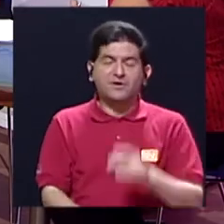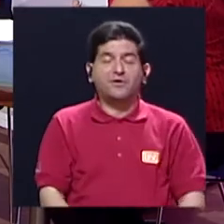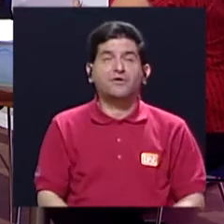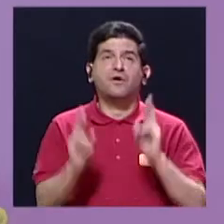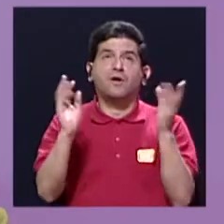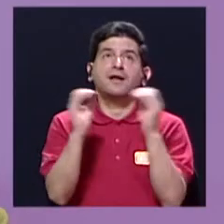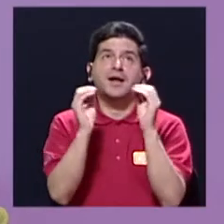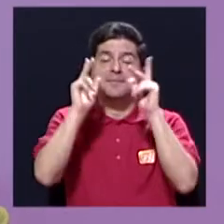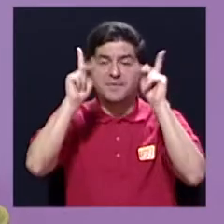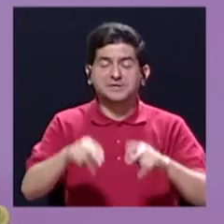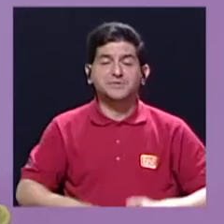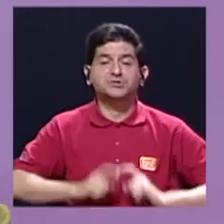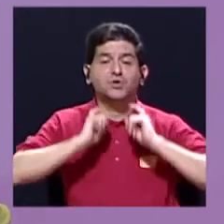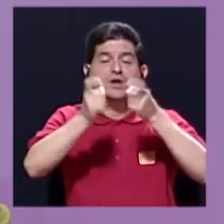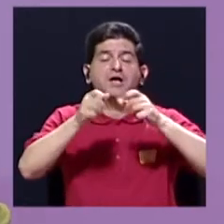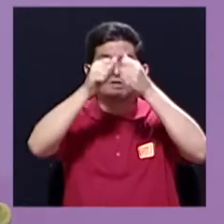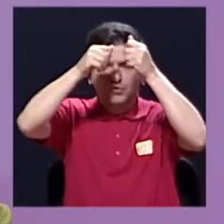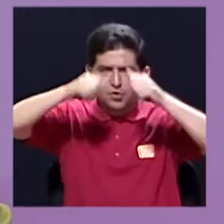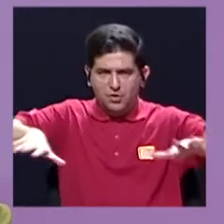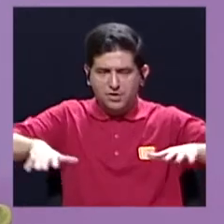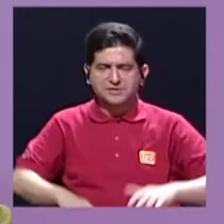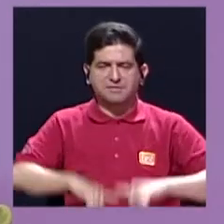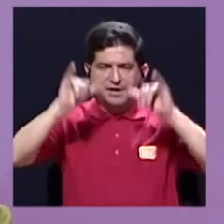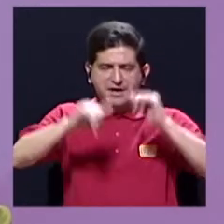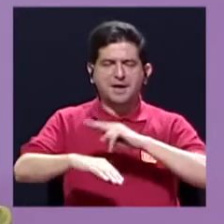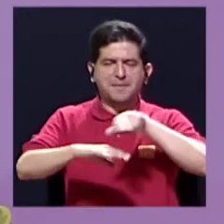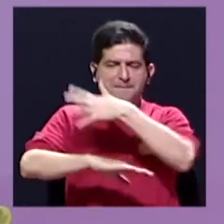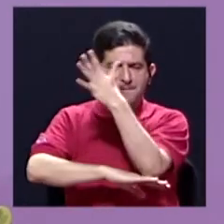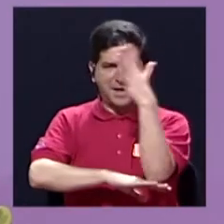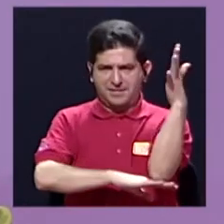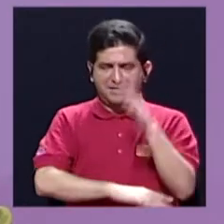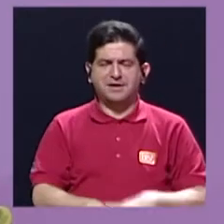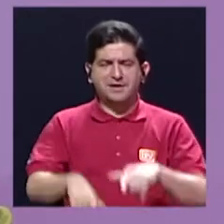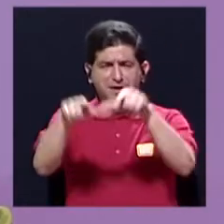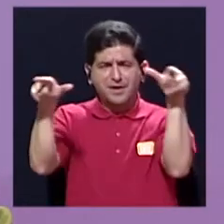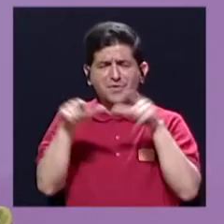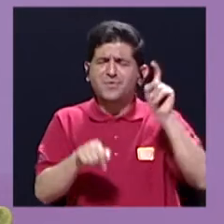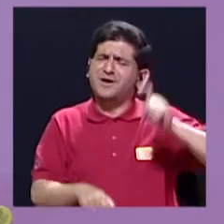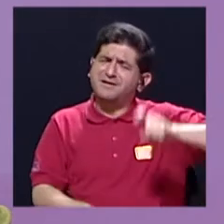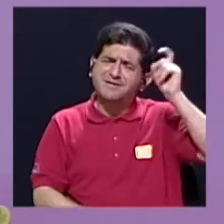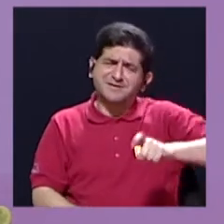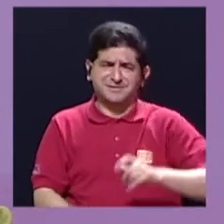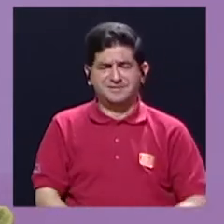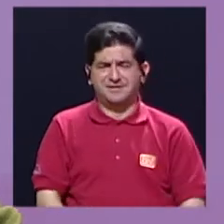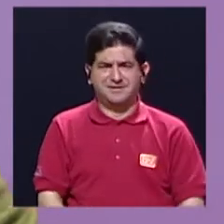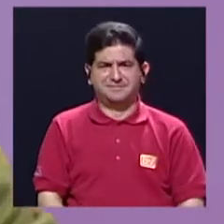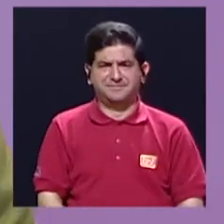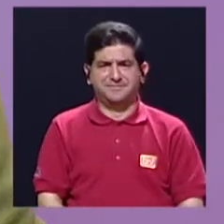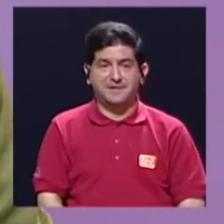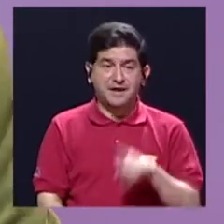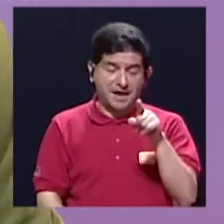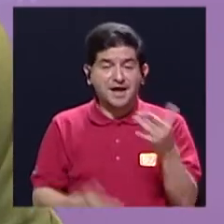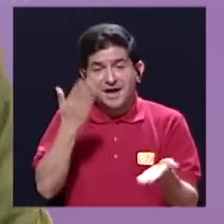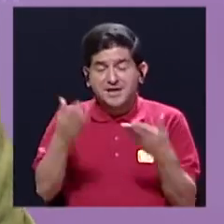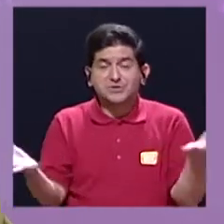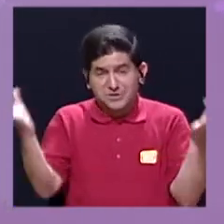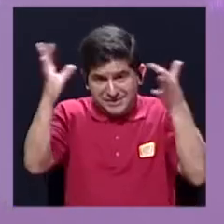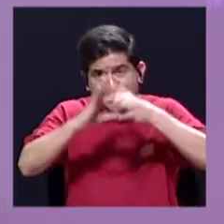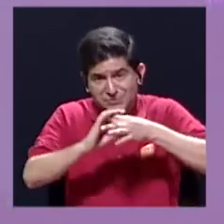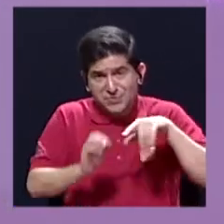hubiera más personas como la que donó la Sabana con esa visión para mantener la naturaleza en zonas donde hacen falta. Tal vez eso va con